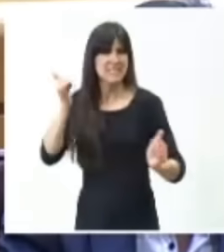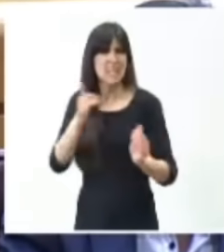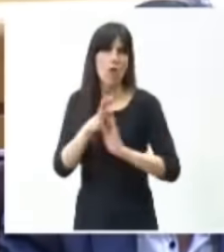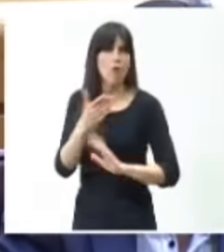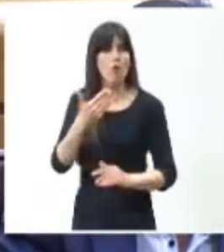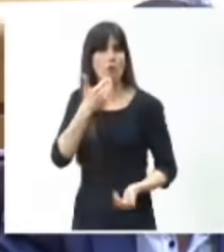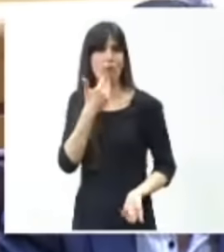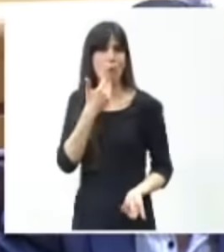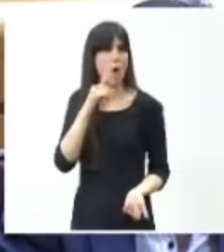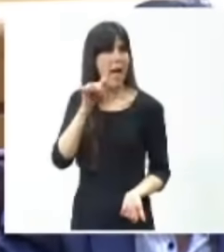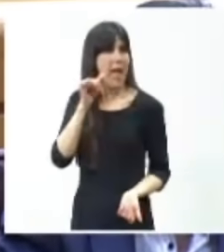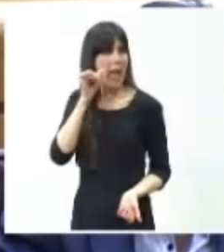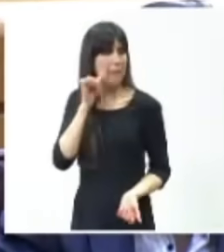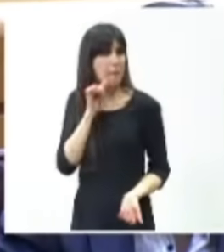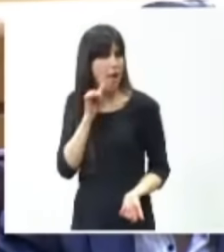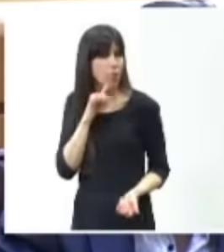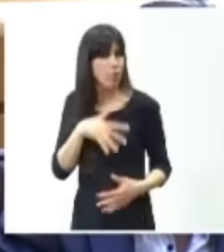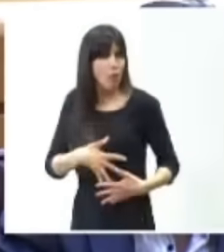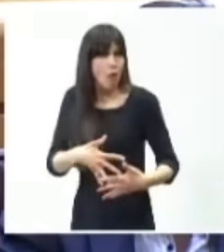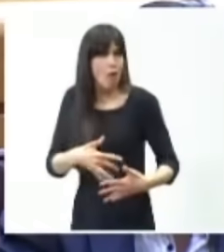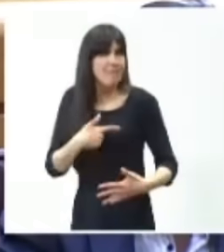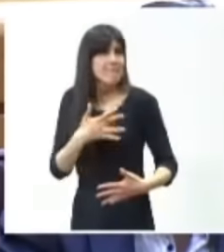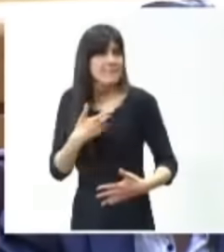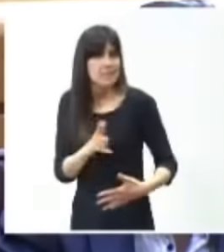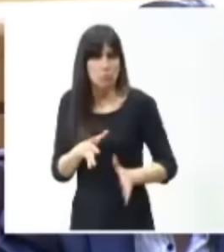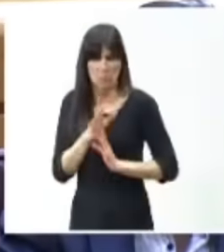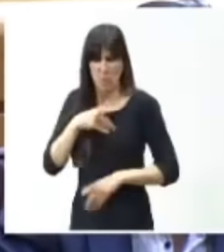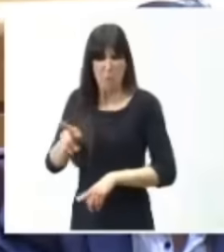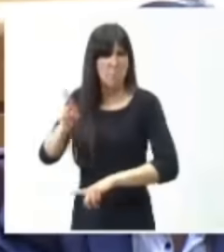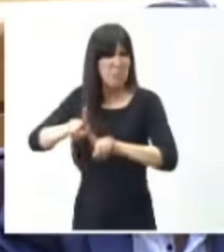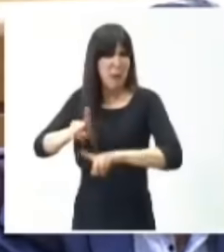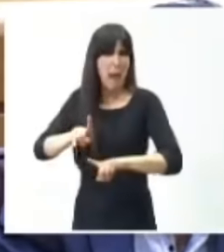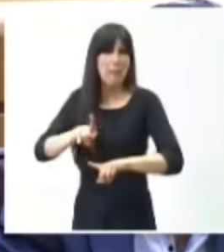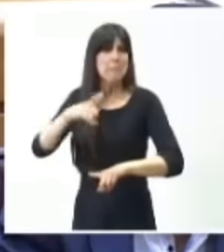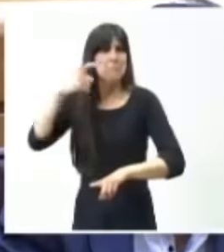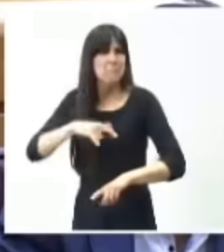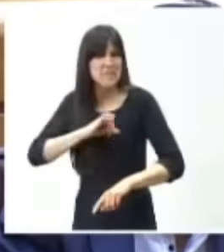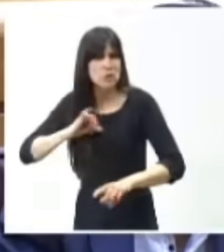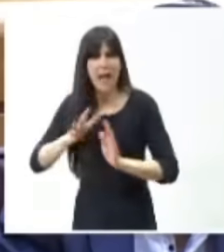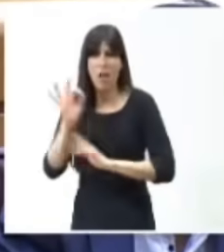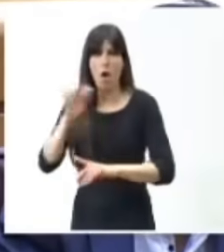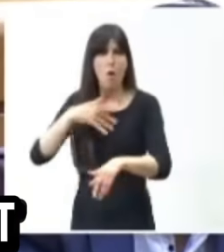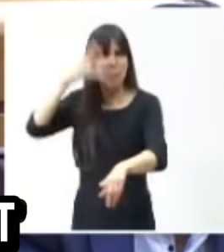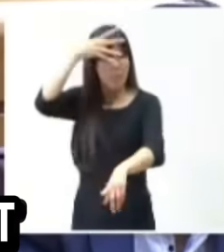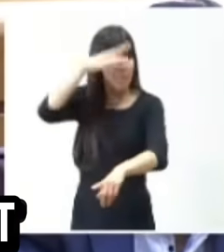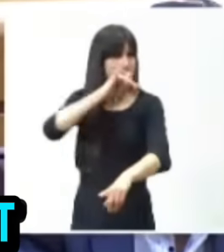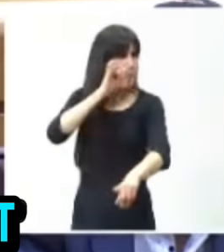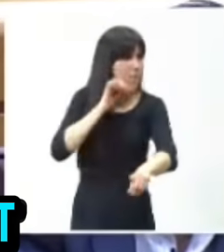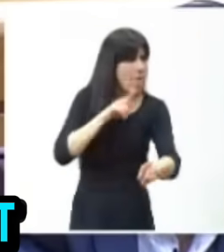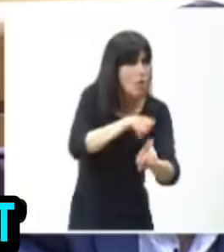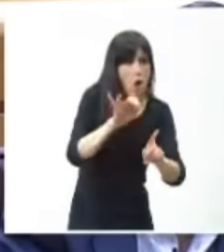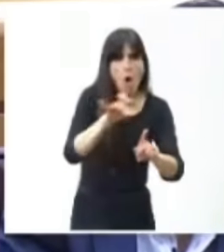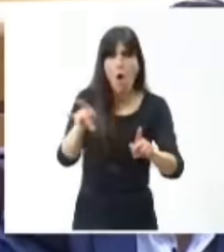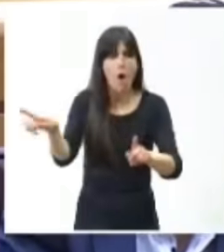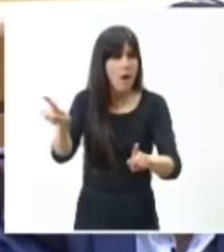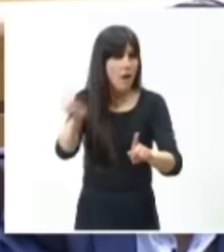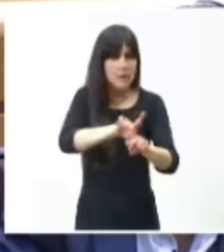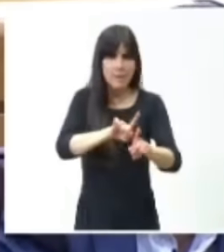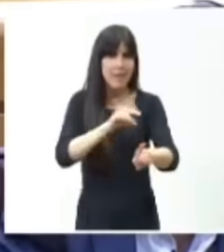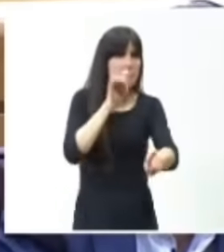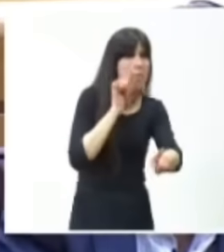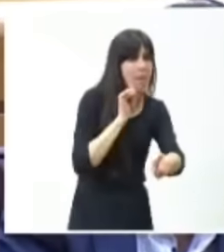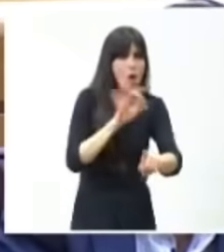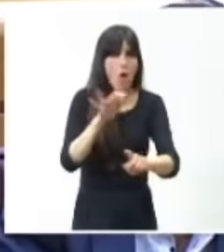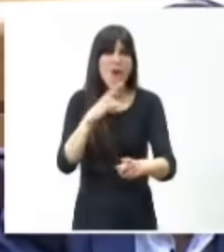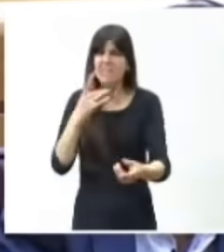deseado. No sabemos si era una reflexión personal, un problema personal, si Puigdemont había embarazado a alguien, si alguien había embarazado a Puigdemont o si lo que ocurría